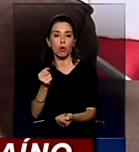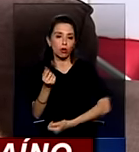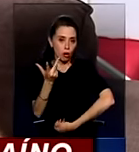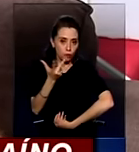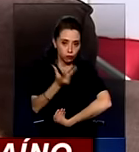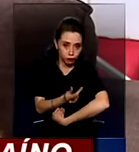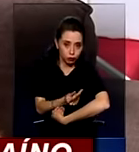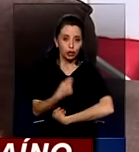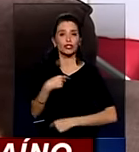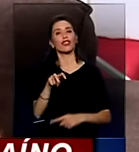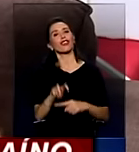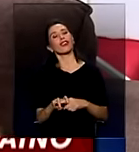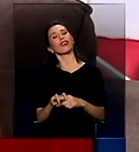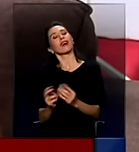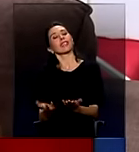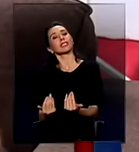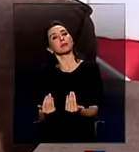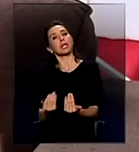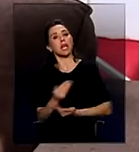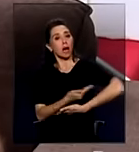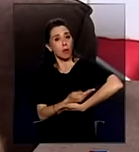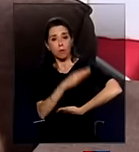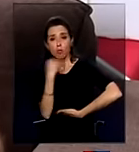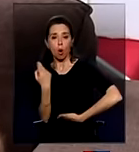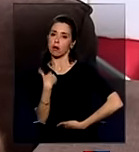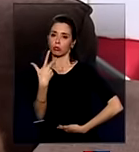No me voy a quedar sentado esperando que ella se muera.